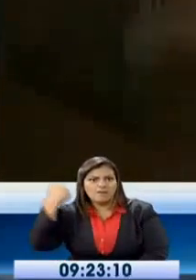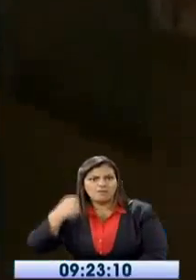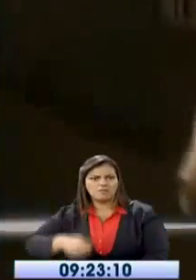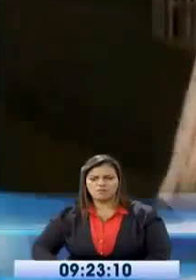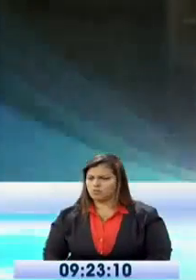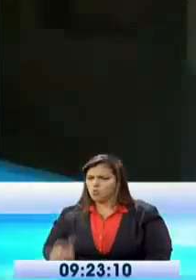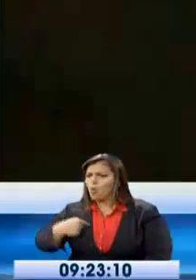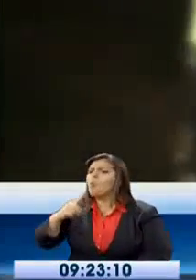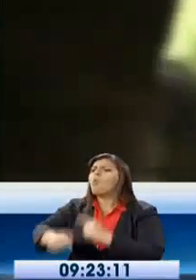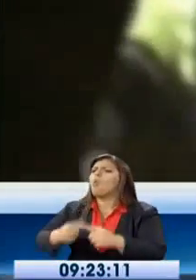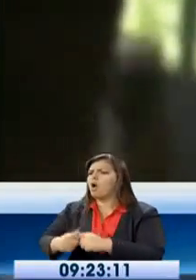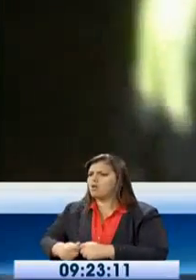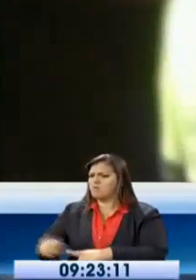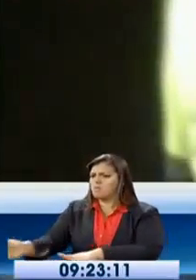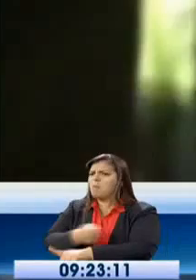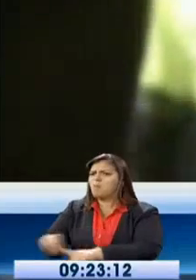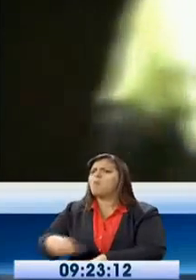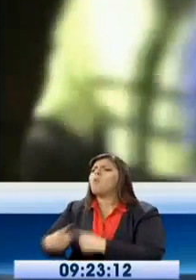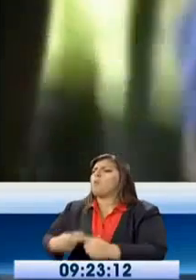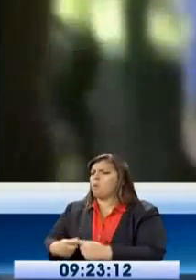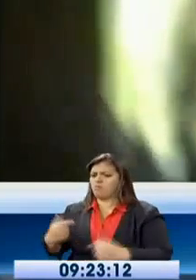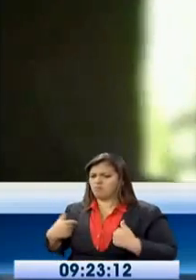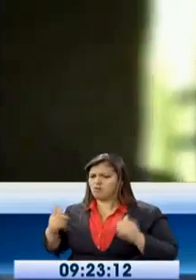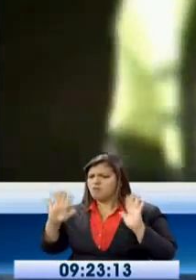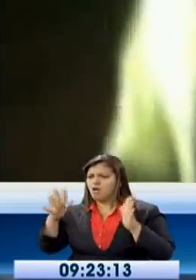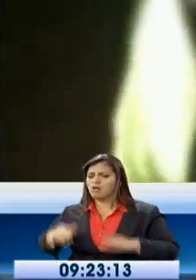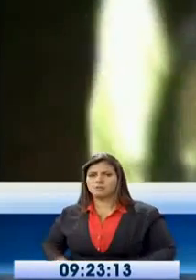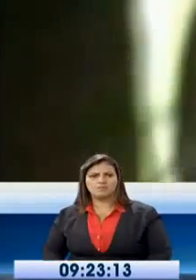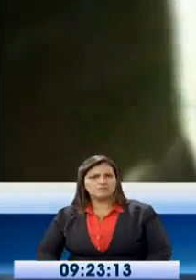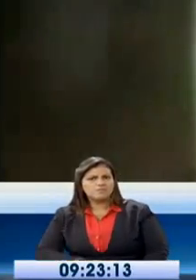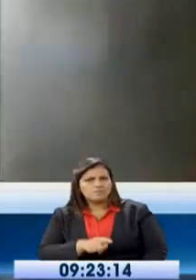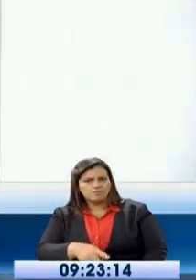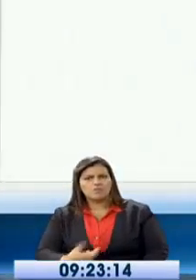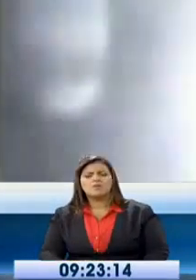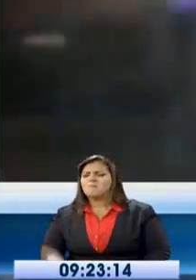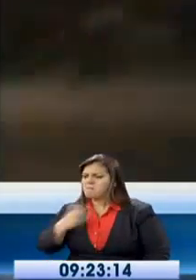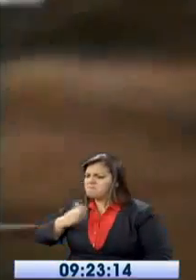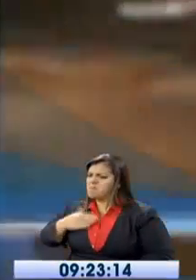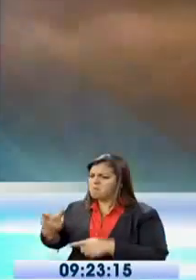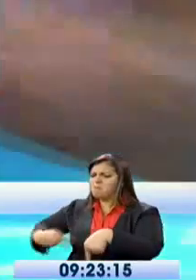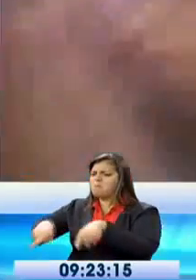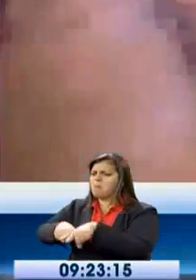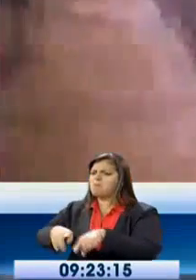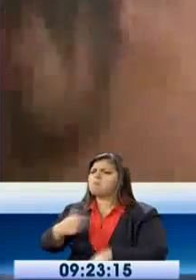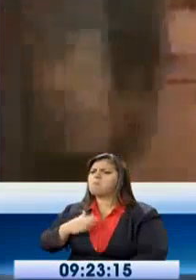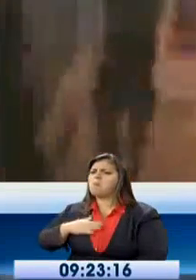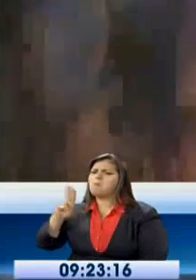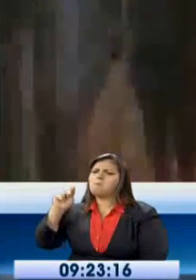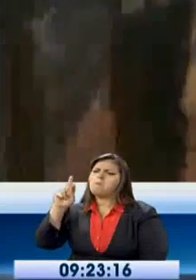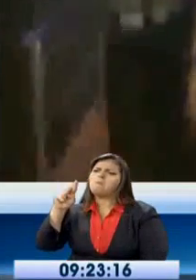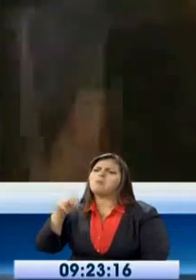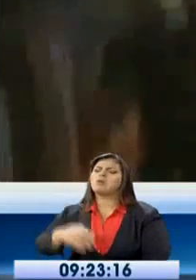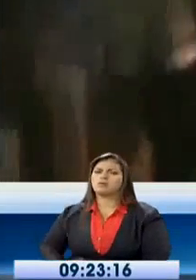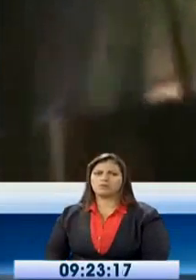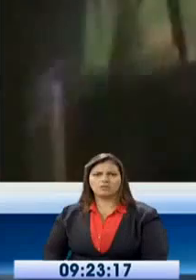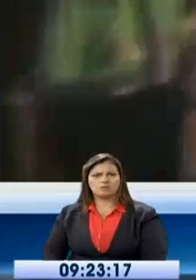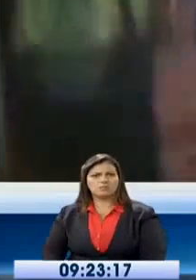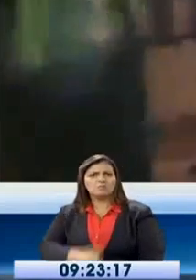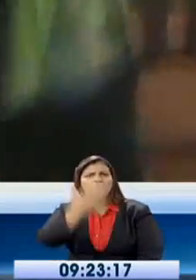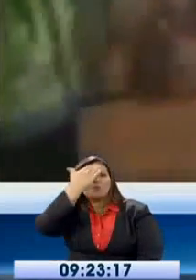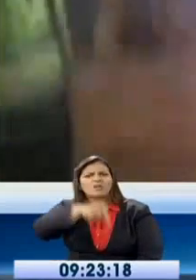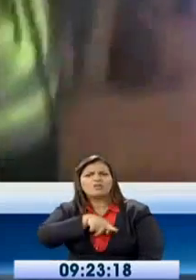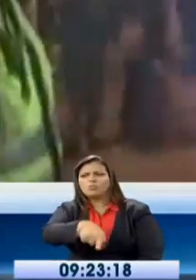lo golpeó! ¡Se ha caído! Dime, ¿pero por qué lo golpeó a esta chica? Dime. ¡Es mi pareja! ¡Pibe! ¿Tu pareja es? ¿Y por qué corres entonces? ¿Es tu pareja? ¡Conmigo! ¡Es mi